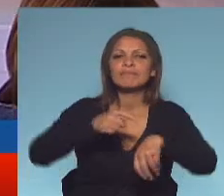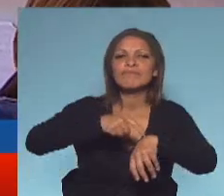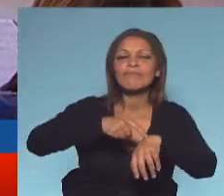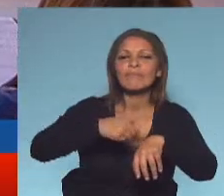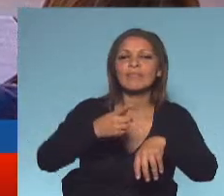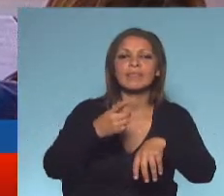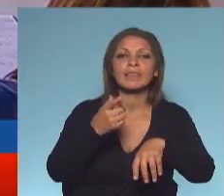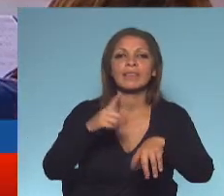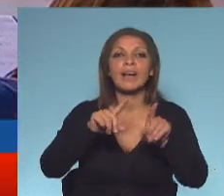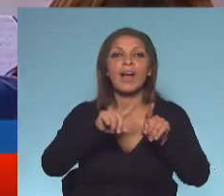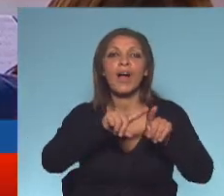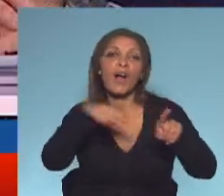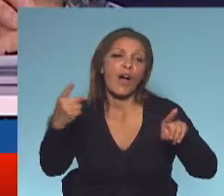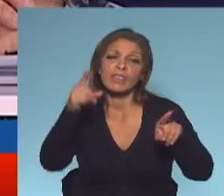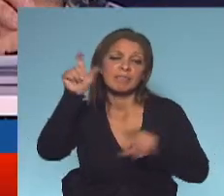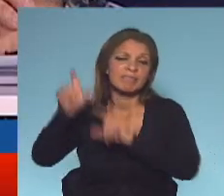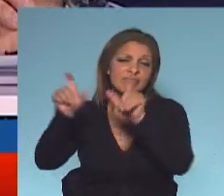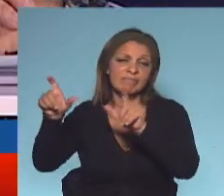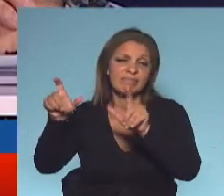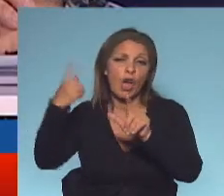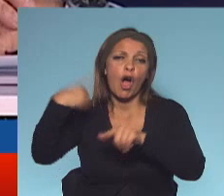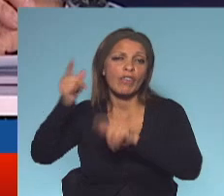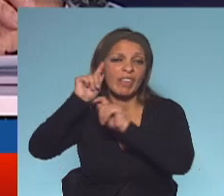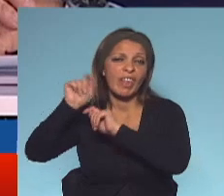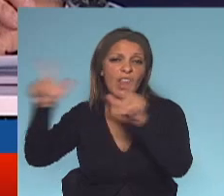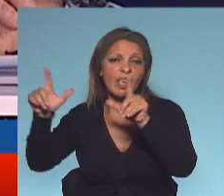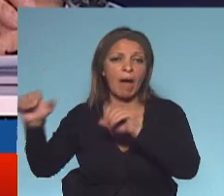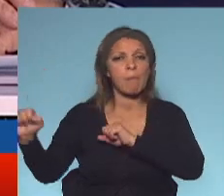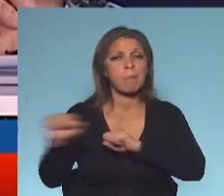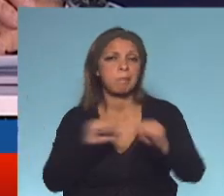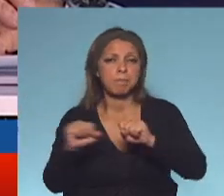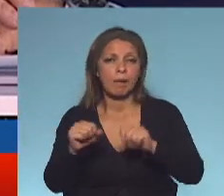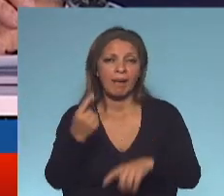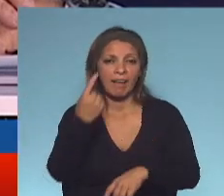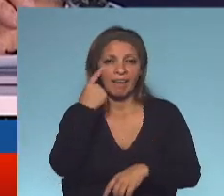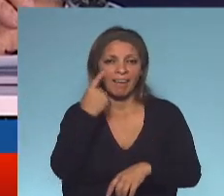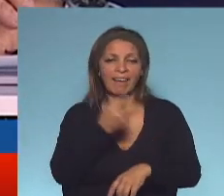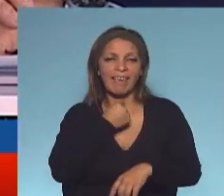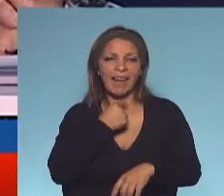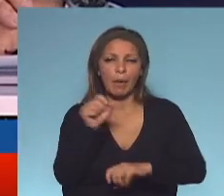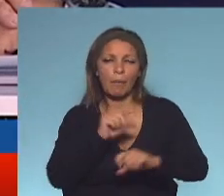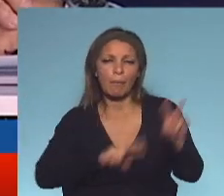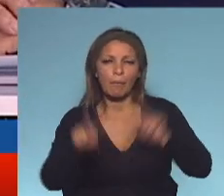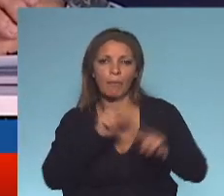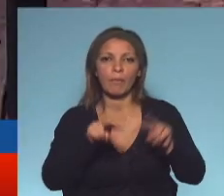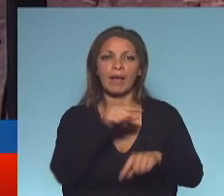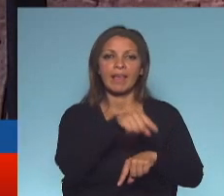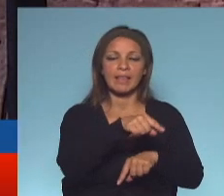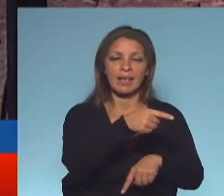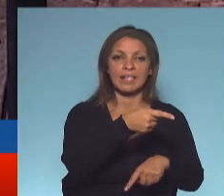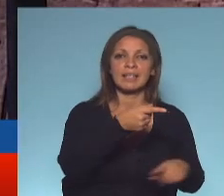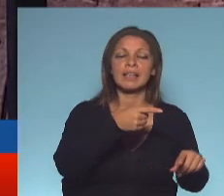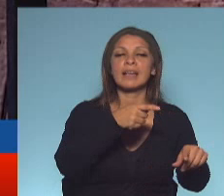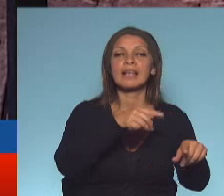que están en otra dimensión pretenden desintegrar este trabajo que estamos haciendo los argentinos